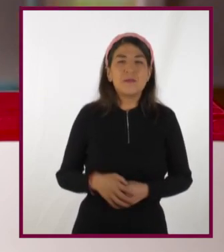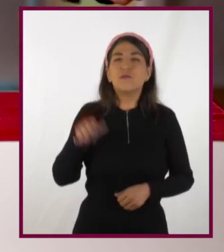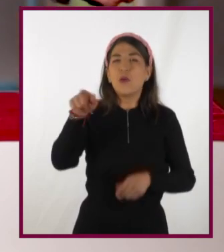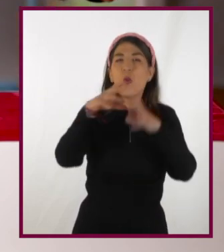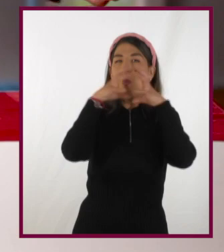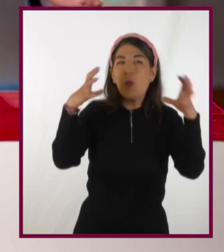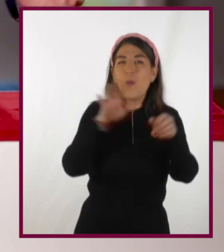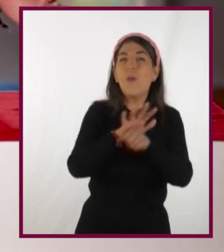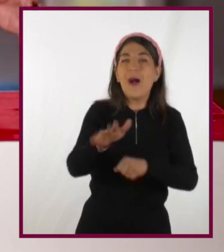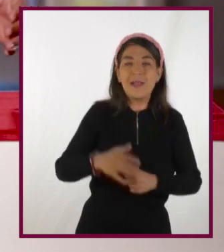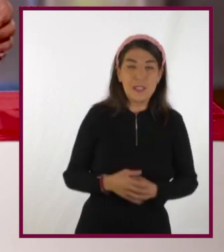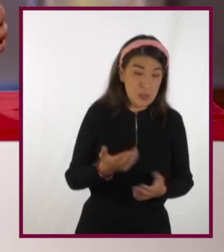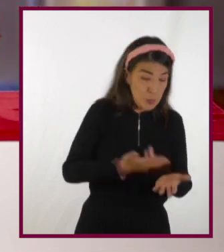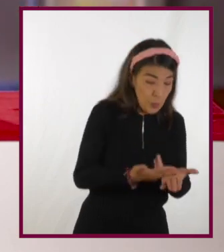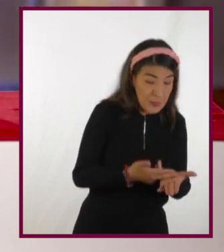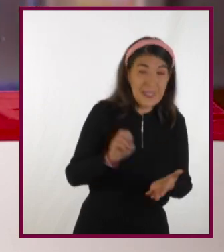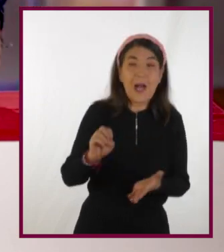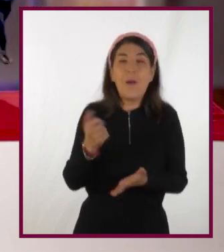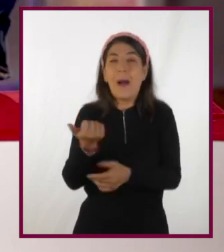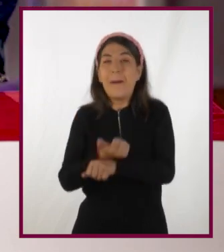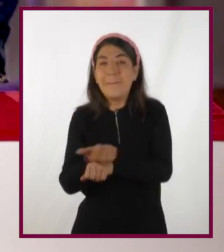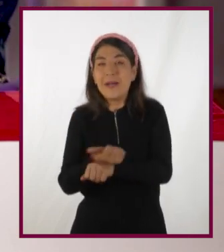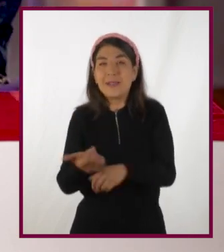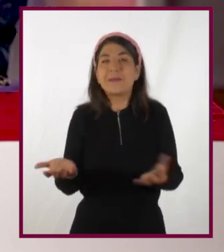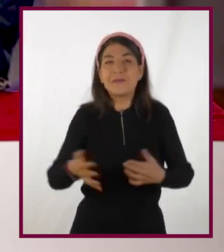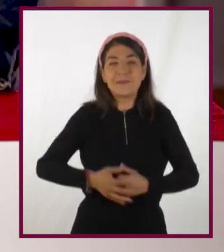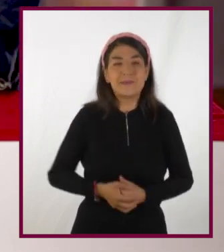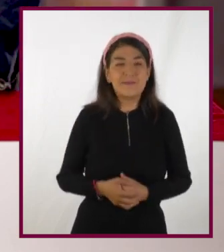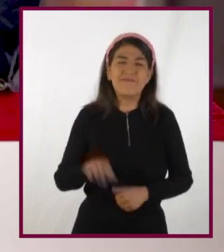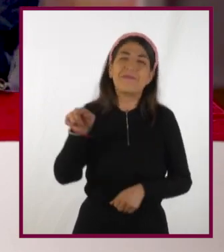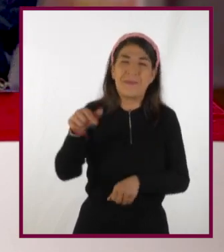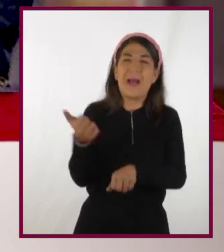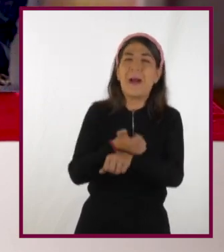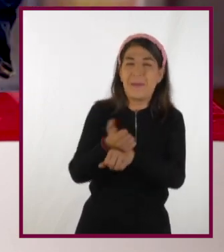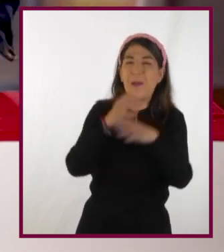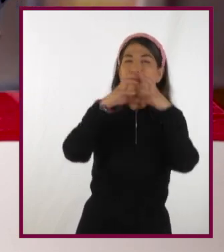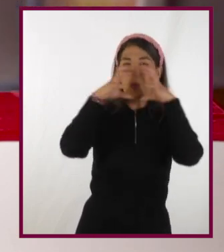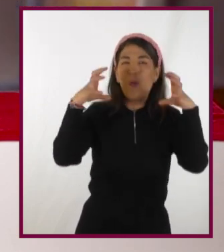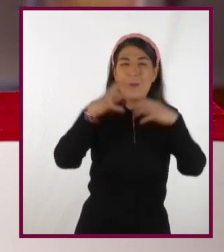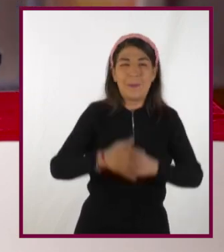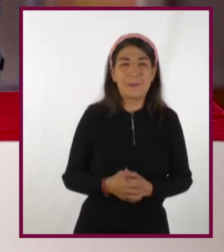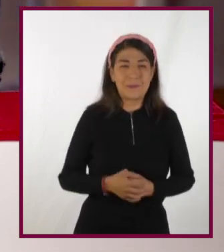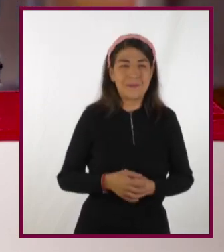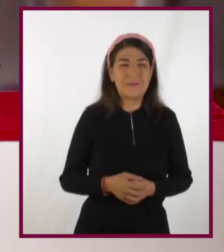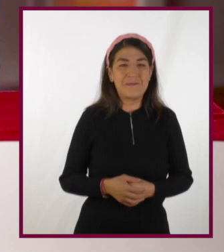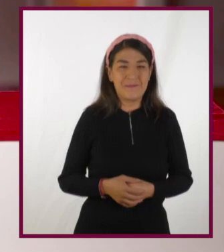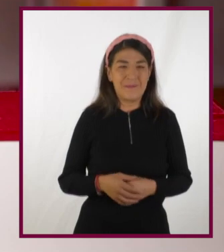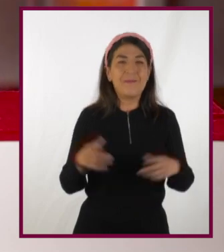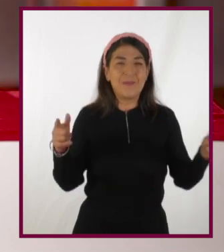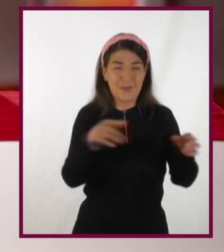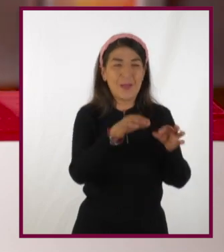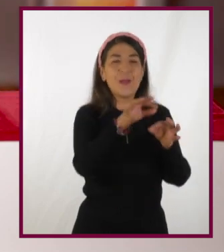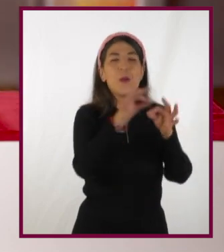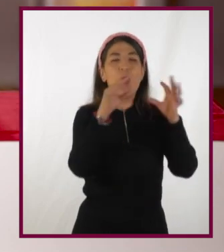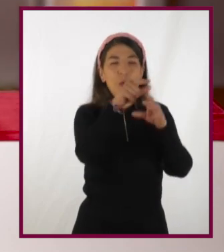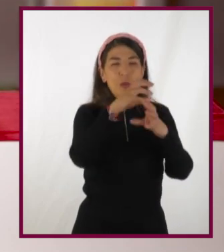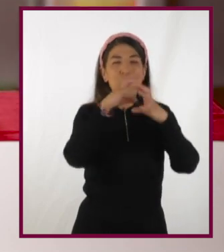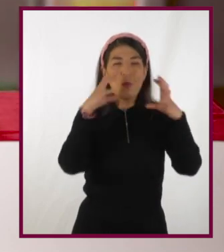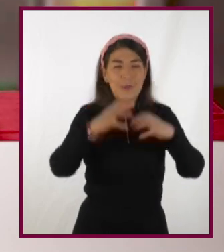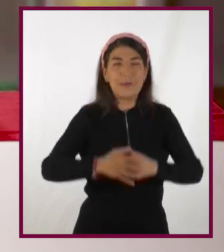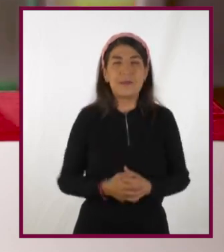¿Qué globo quieres, Dilmara? ¿El rosa o el amarillo? El amarillo. Amarillo para ti, mira, bien estirado. Muy